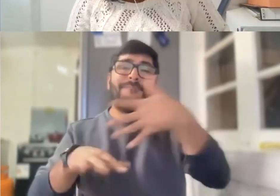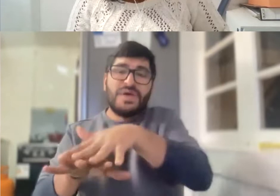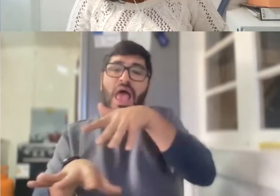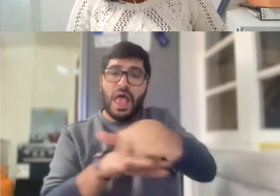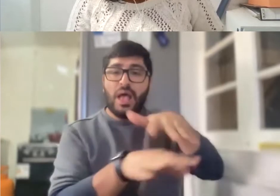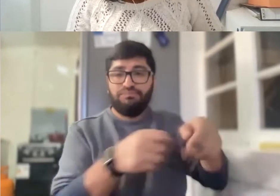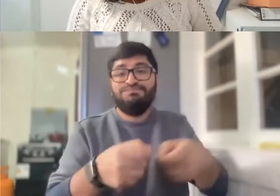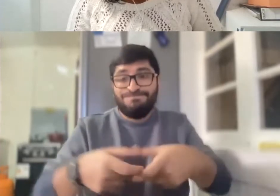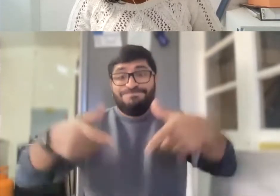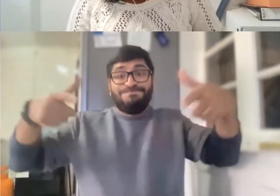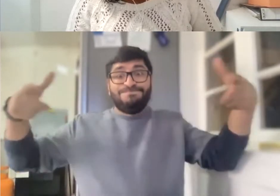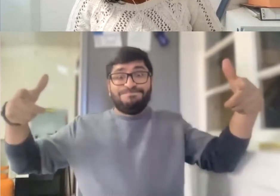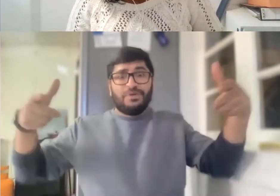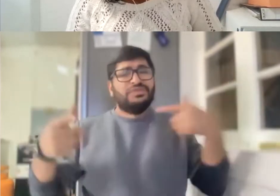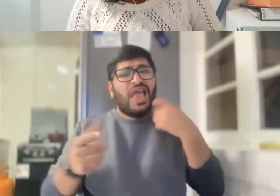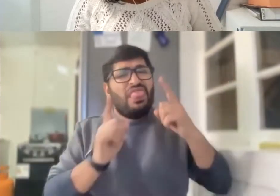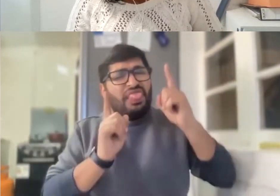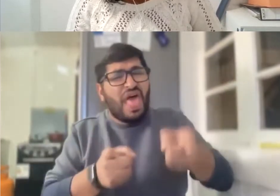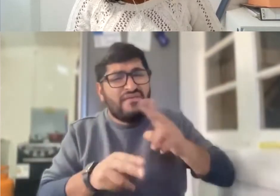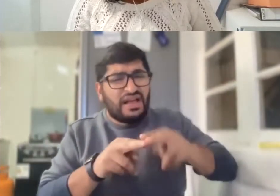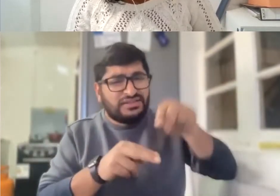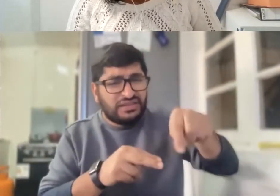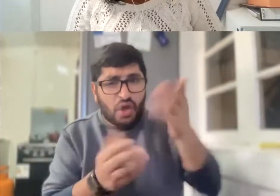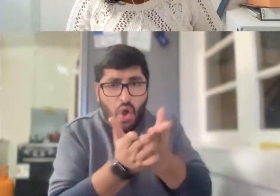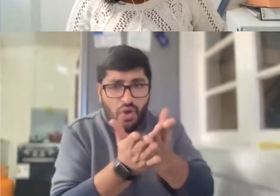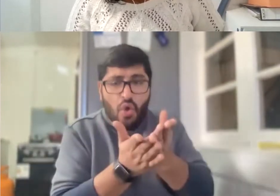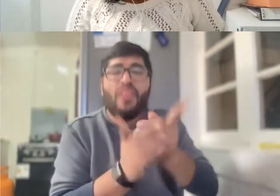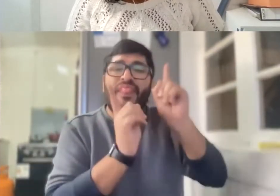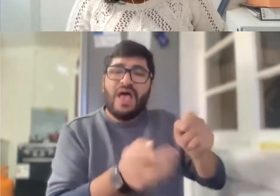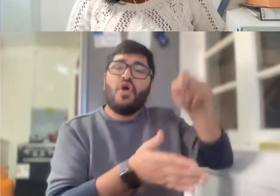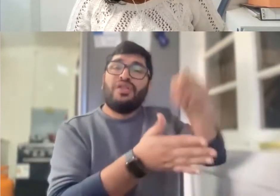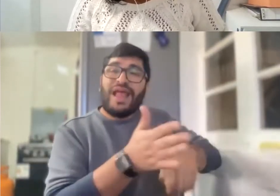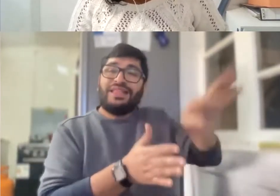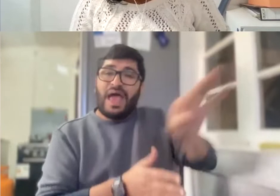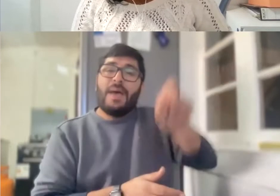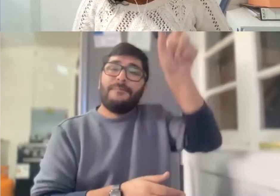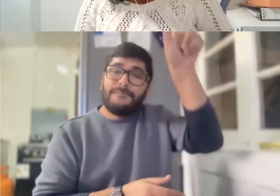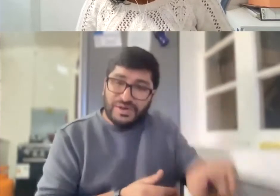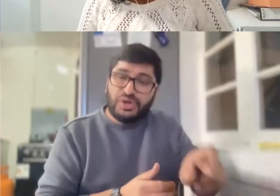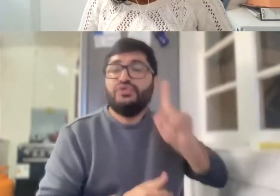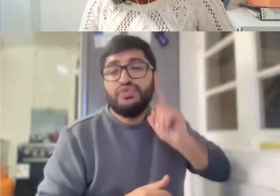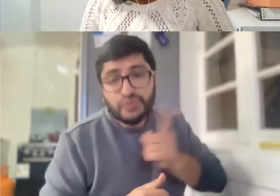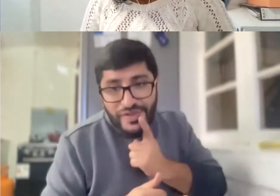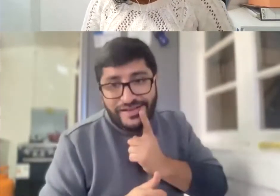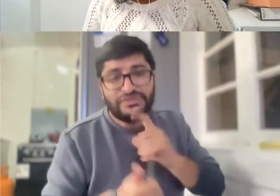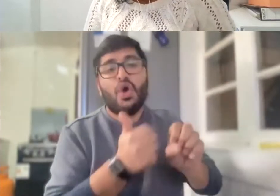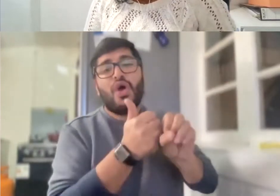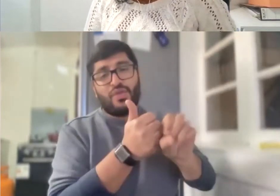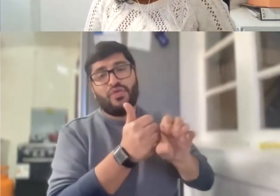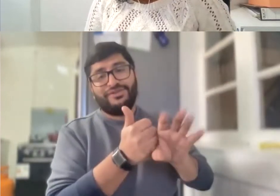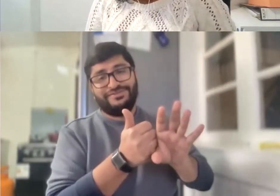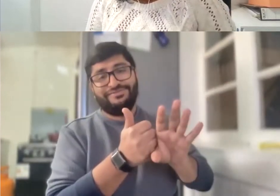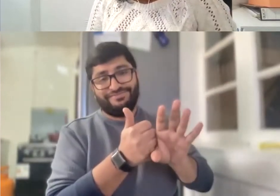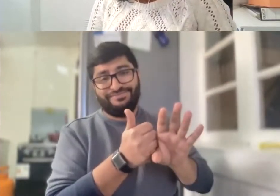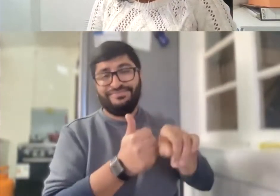Chile, hay coeducadores en los proyectos de integración, por ejemplo, en los que la metodología y la enseñanza a los niños sordos es diferente,